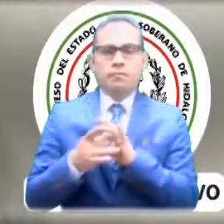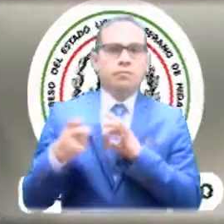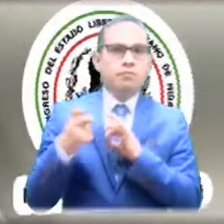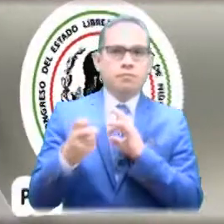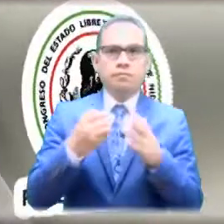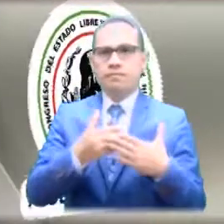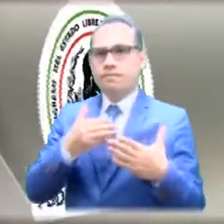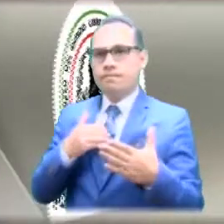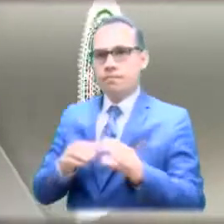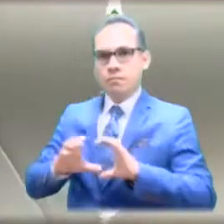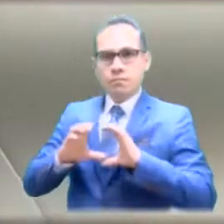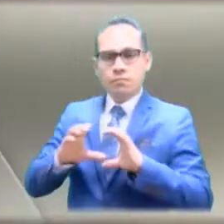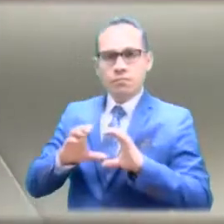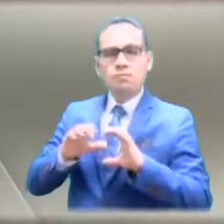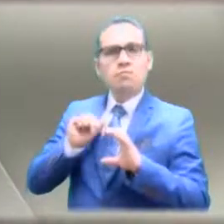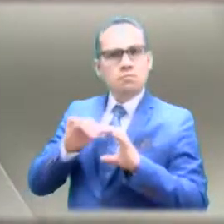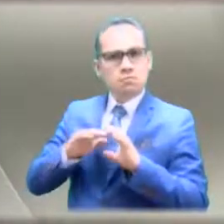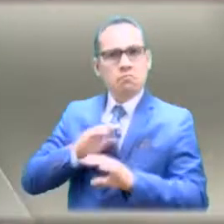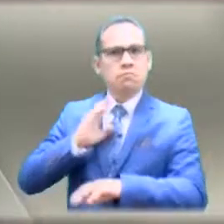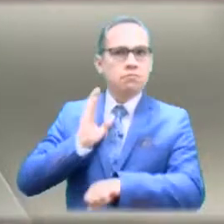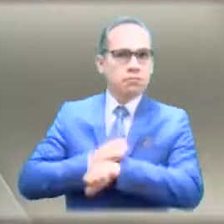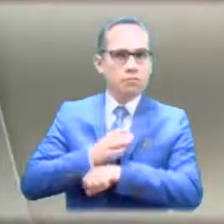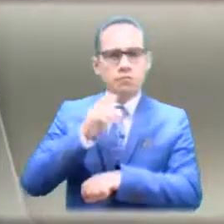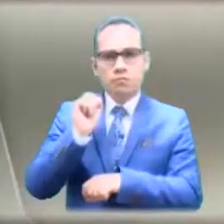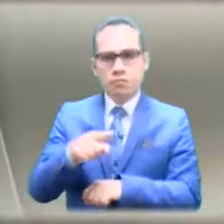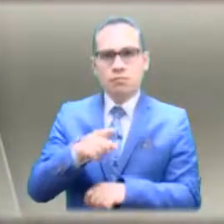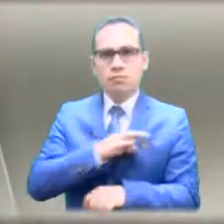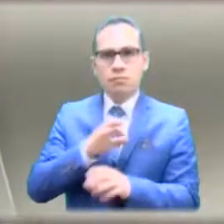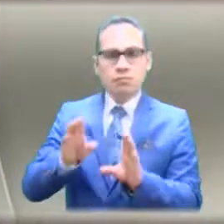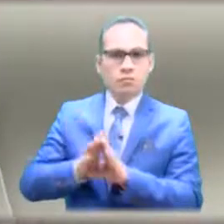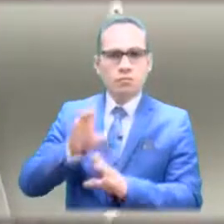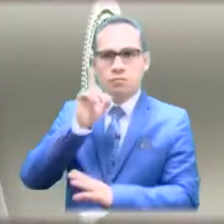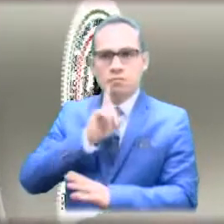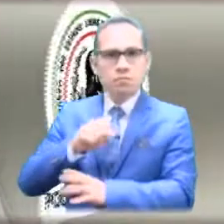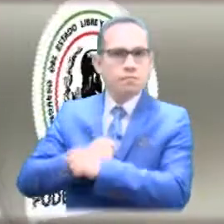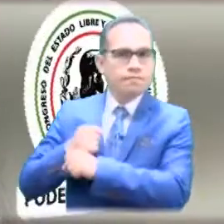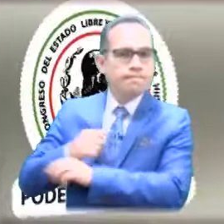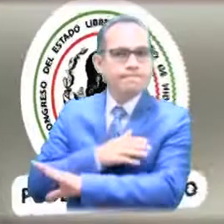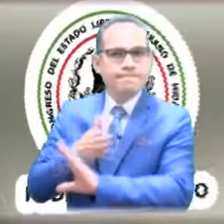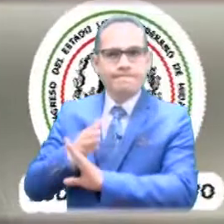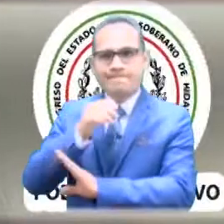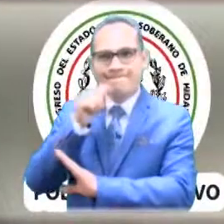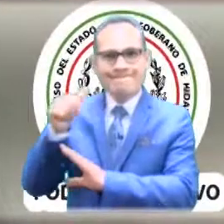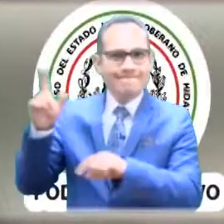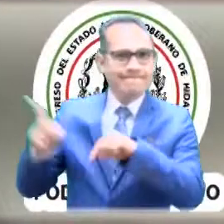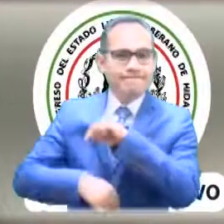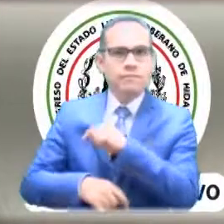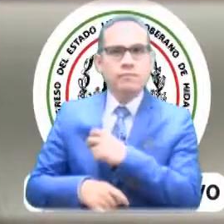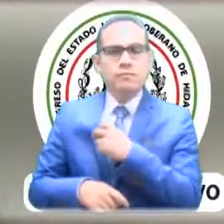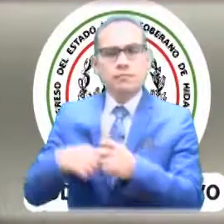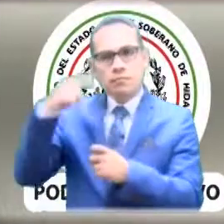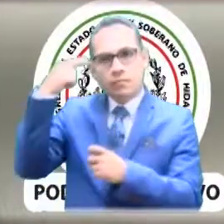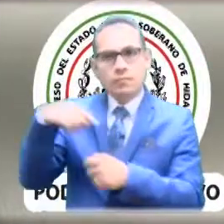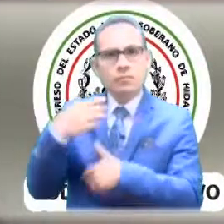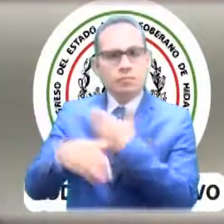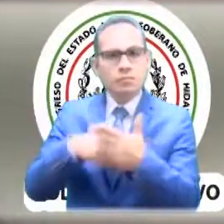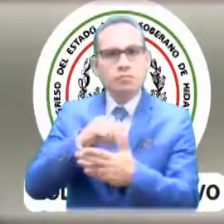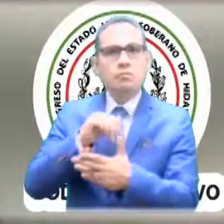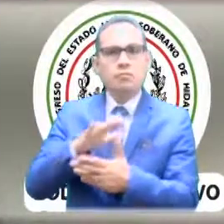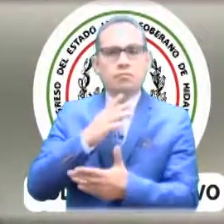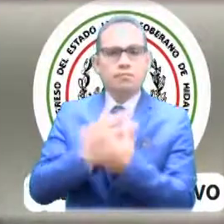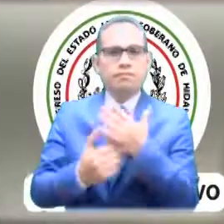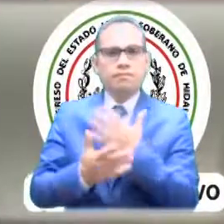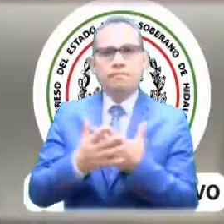atender, sancionar y erradicar la violencia en contra de las mujeres con los principios rectores, ejes de acción